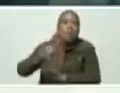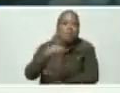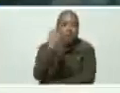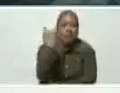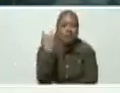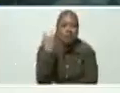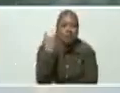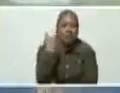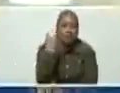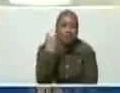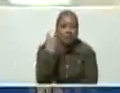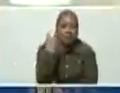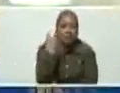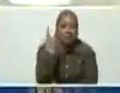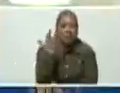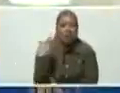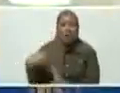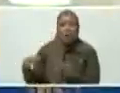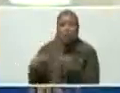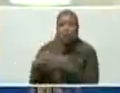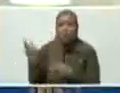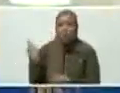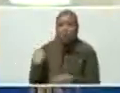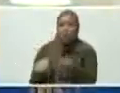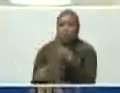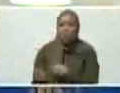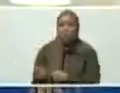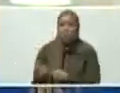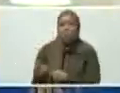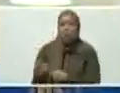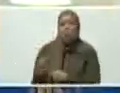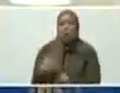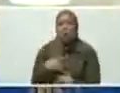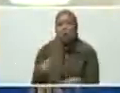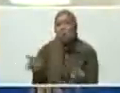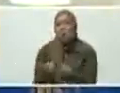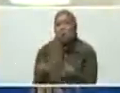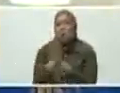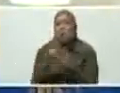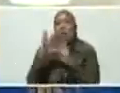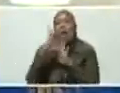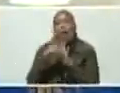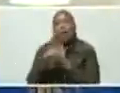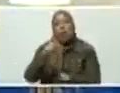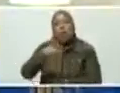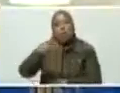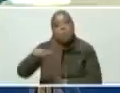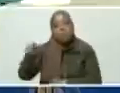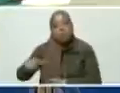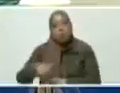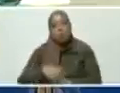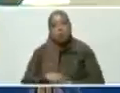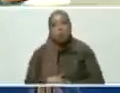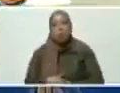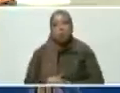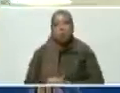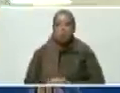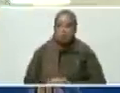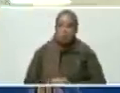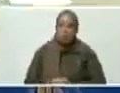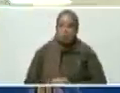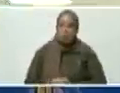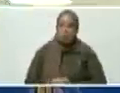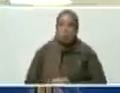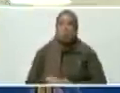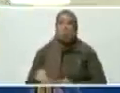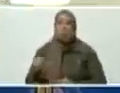para que venga un grupo de comerciantes están viniendo escrupulosos a robar al pueblo no se la cal en que el